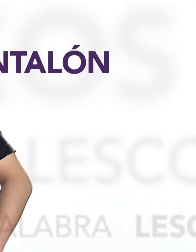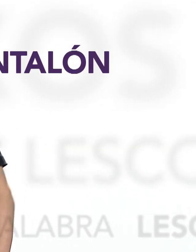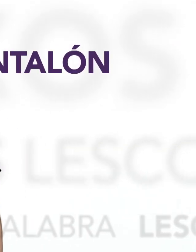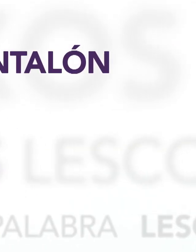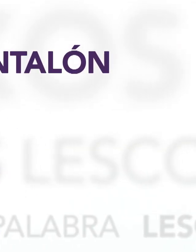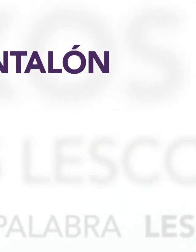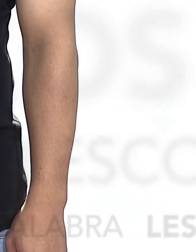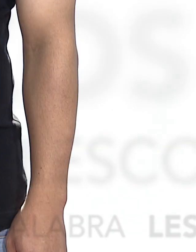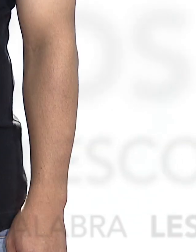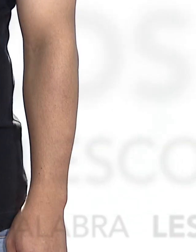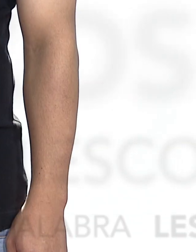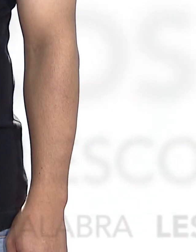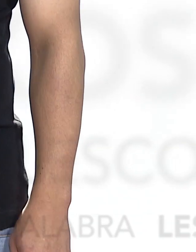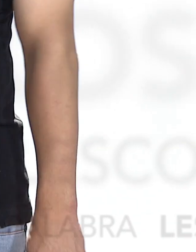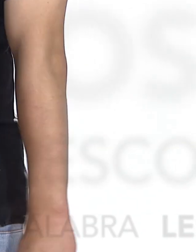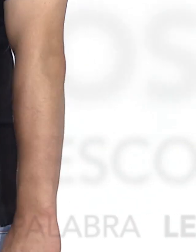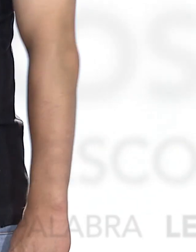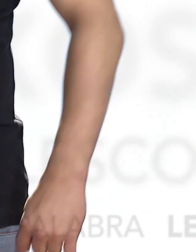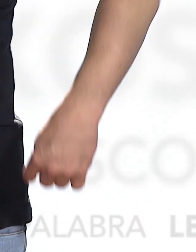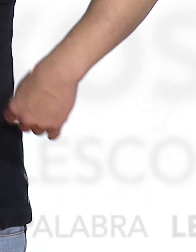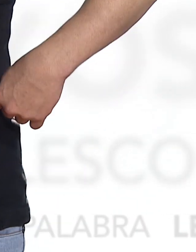Pantalón.